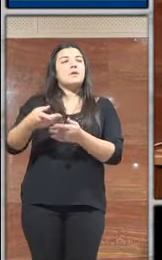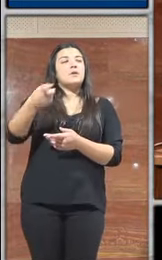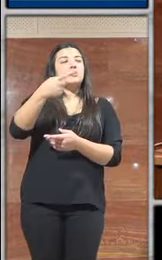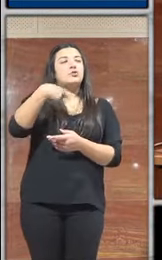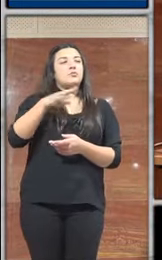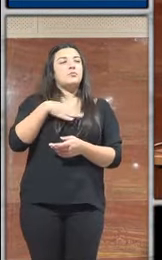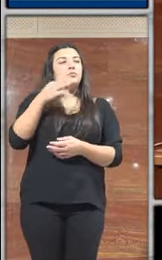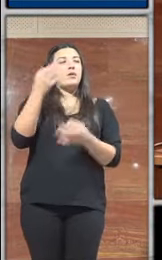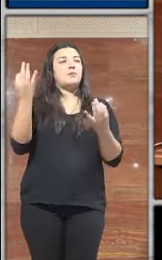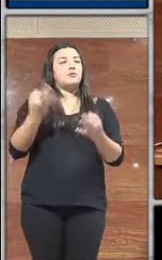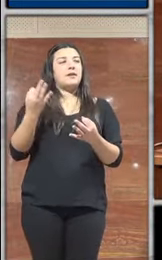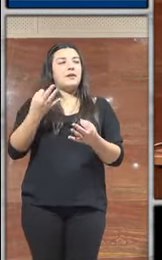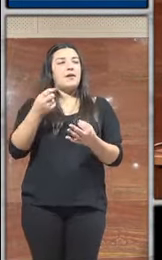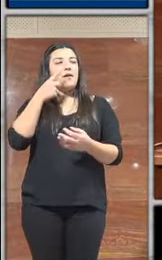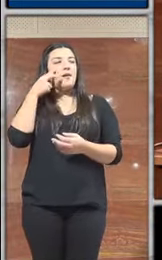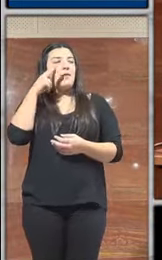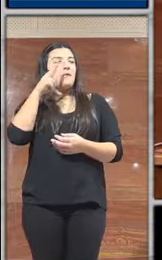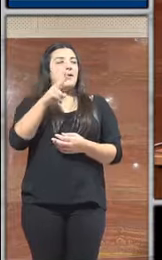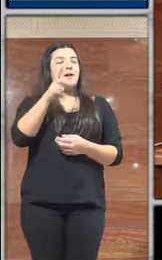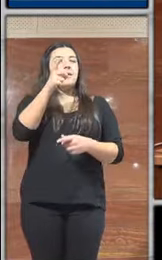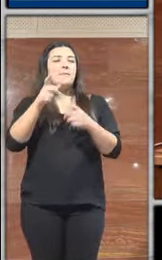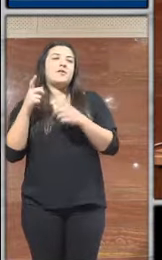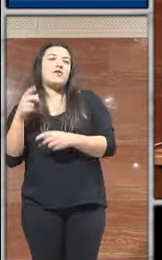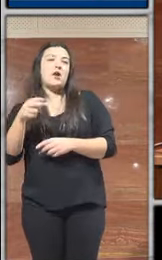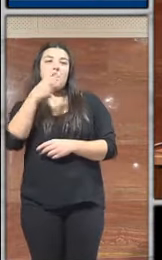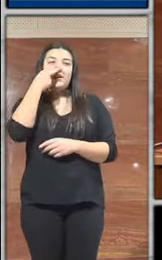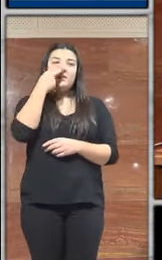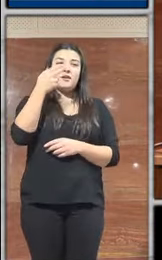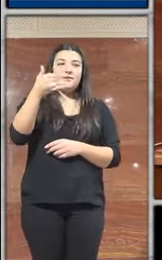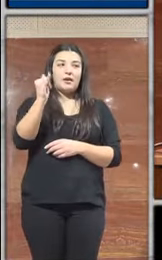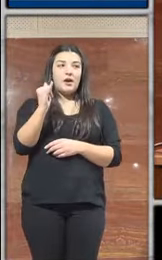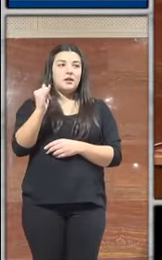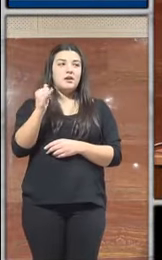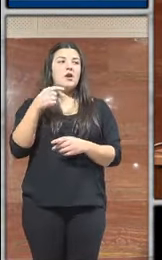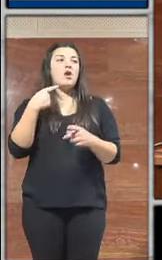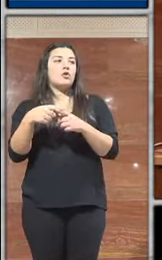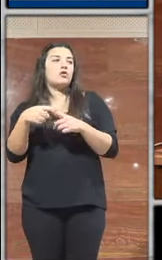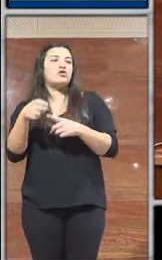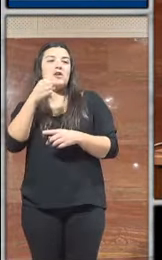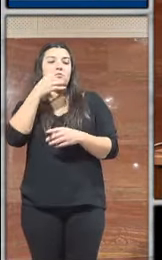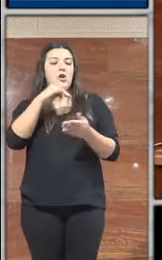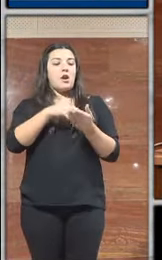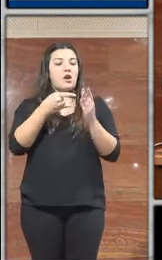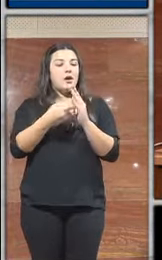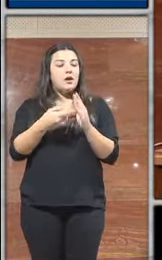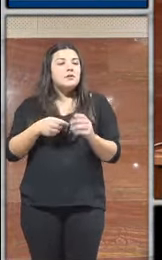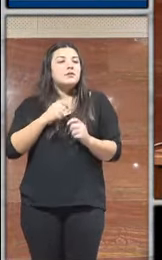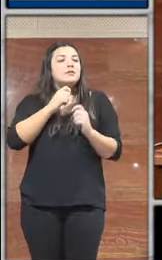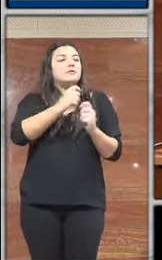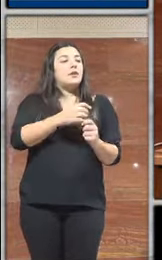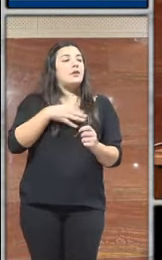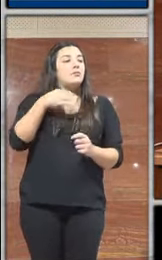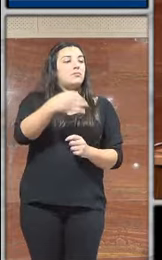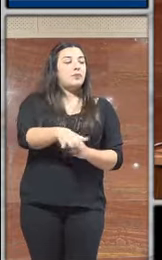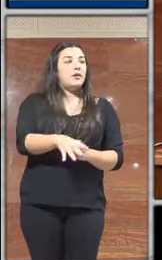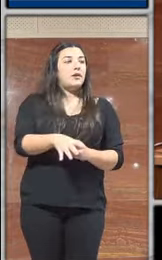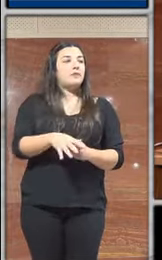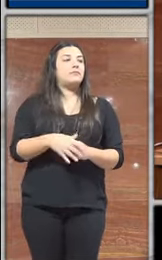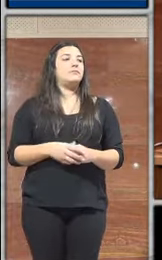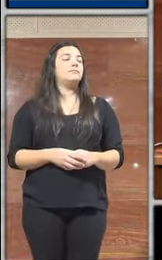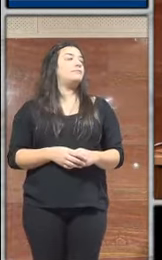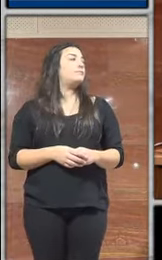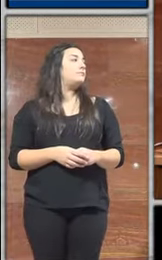a gente con interés a gente que aporte valor a este posible proyecto para que los tengamos aquí claros